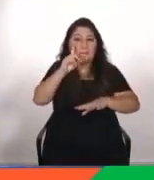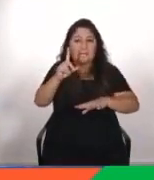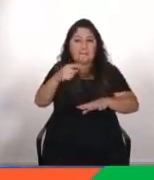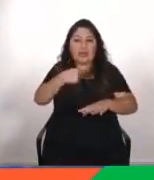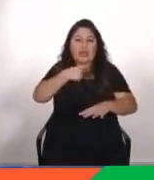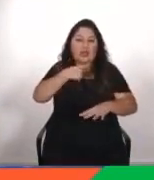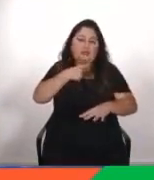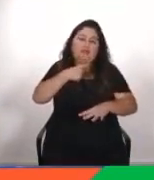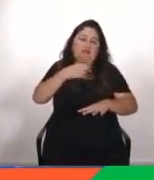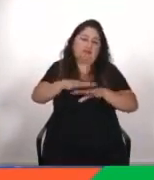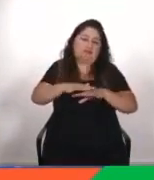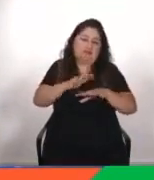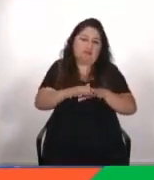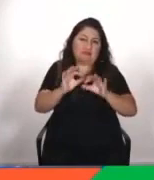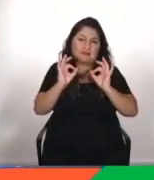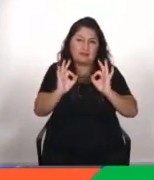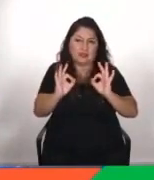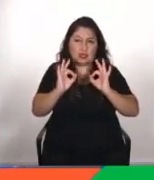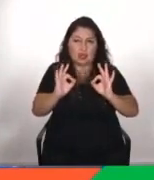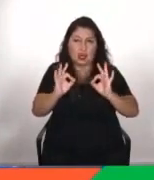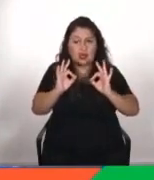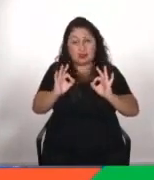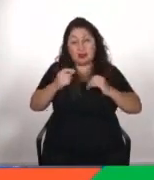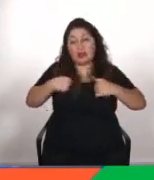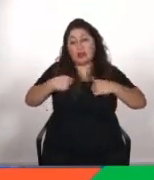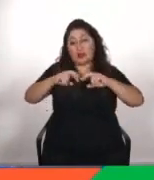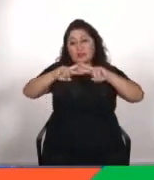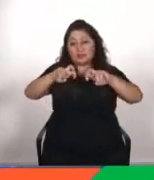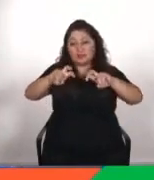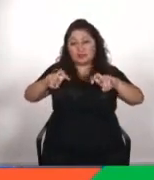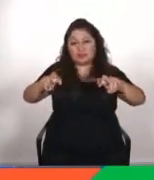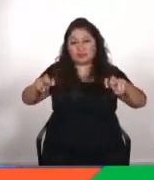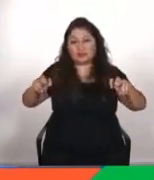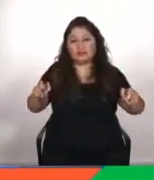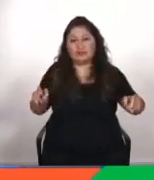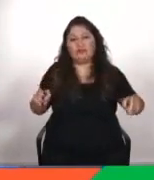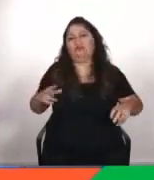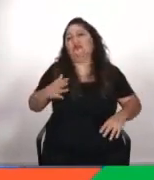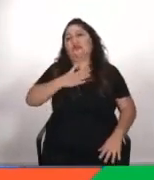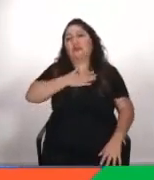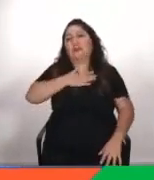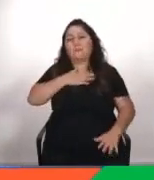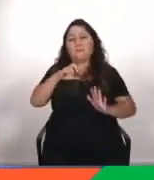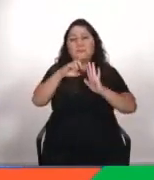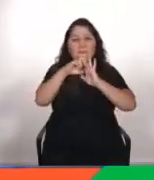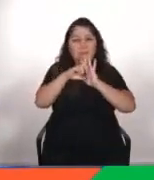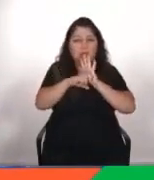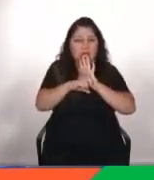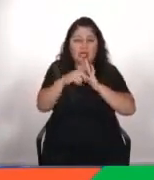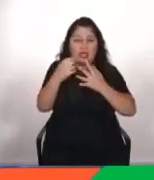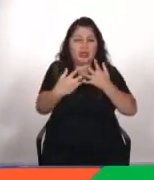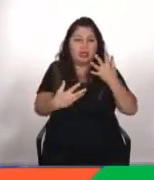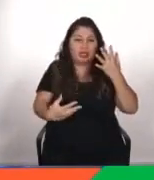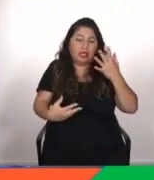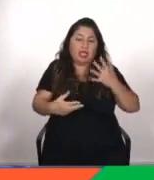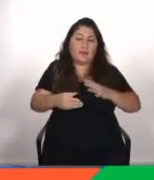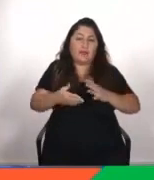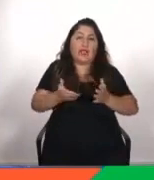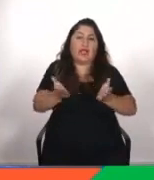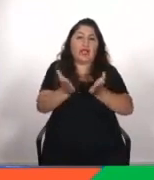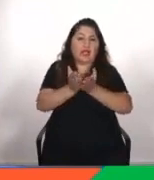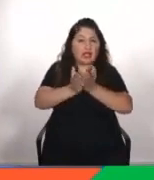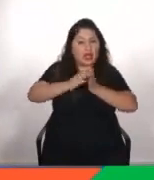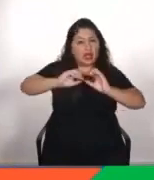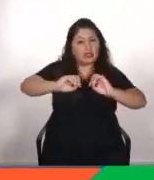del montón, ¿no? Normal, hago mis investigaciones, mis papers, mis proyectos, etcétera, mis clases también, y